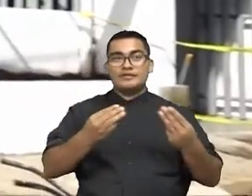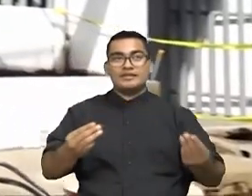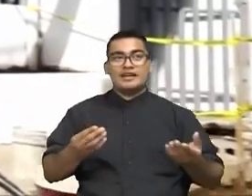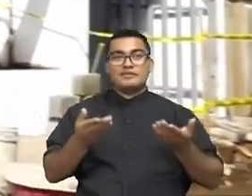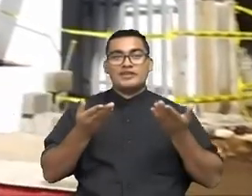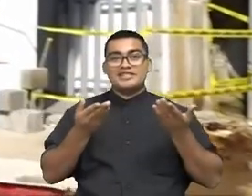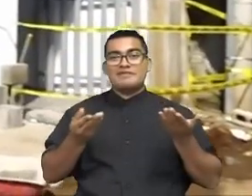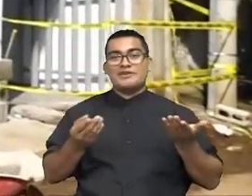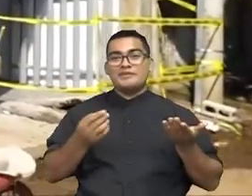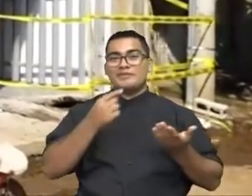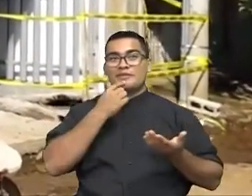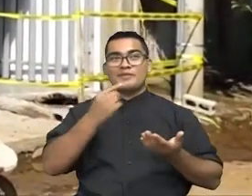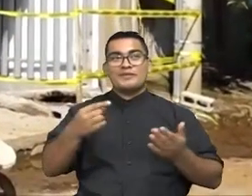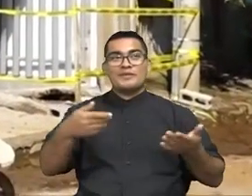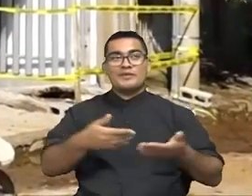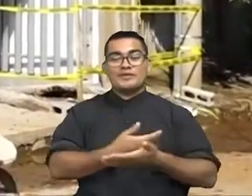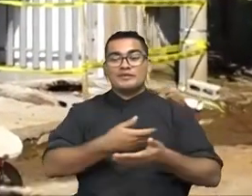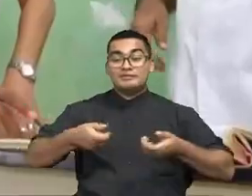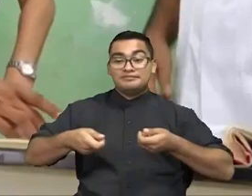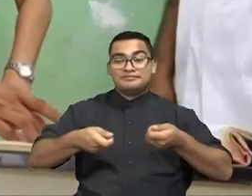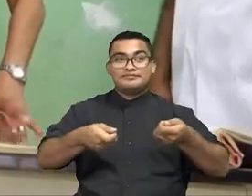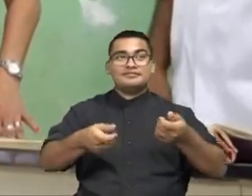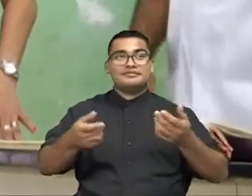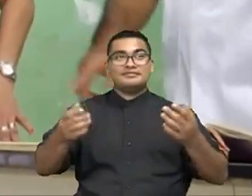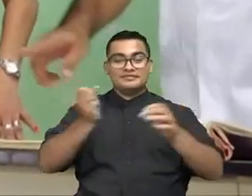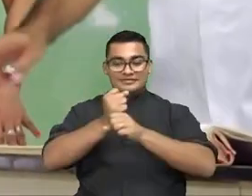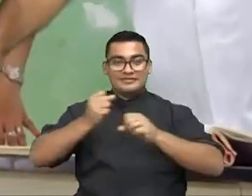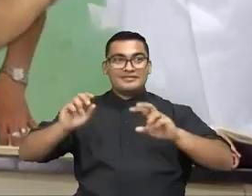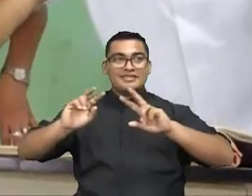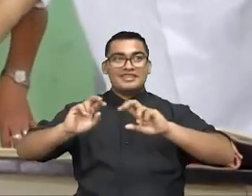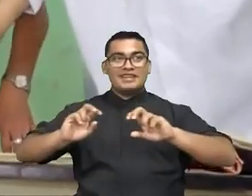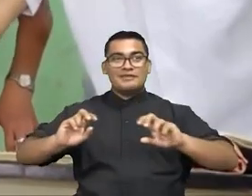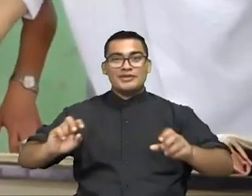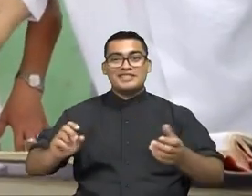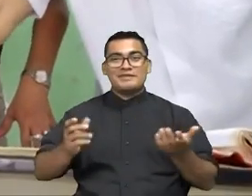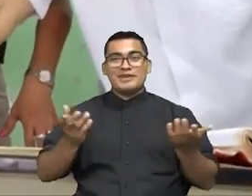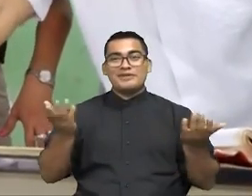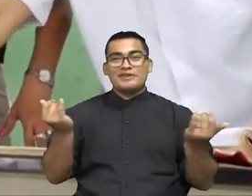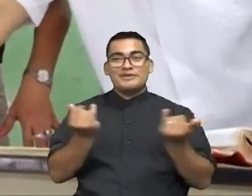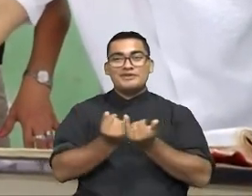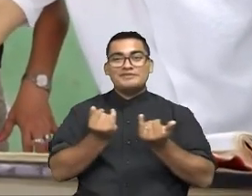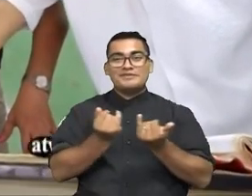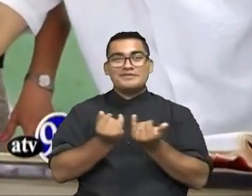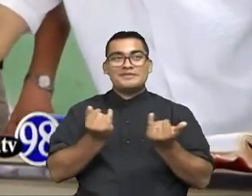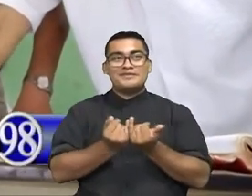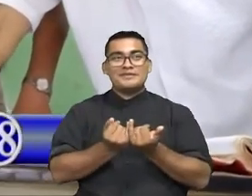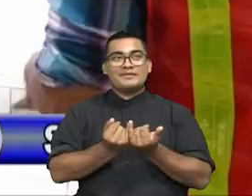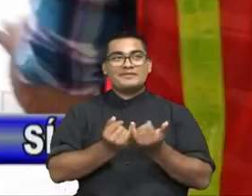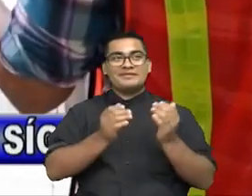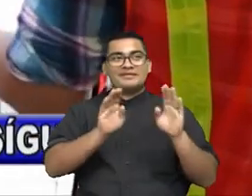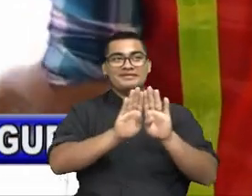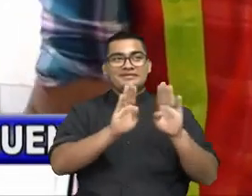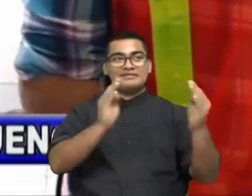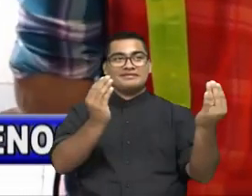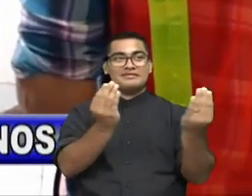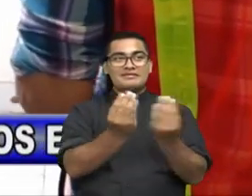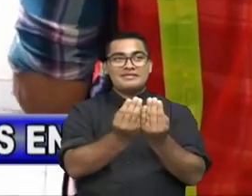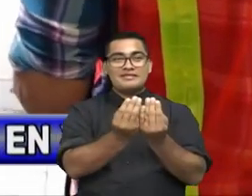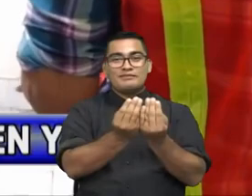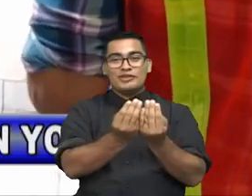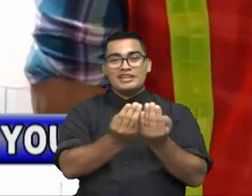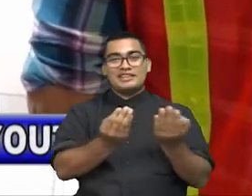camillas nuevas, sillón dental, de laboratorio para realizar exámenes de química sanguínea, clínicas de camilla de